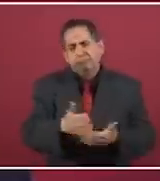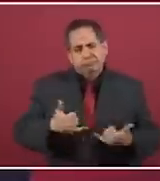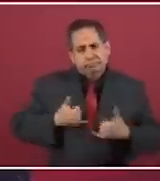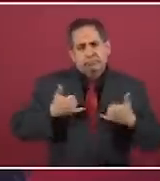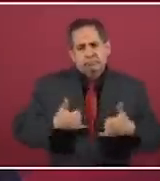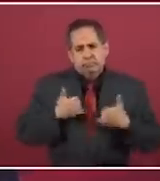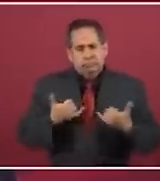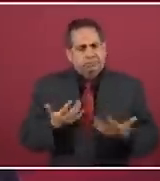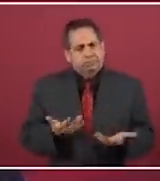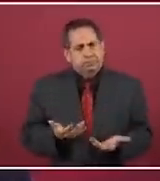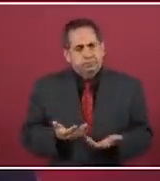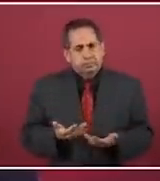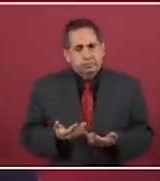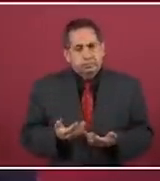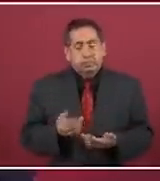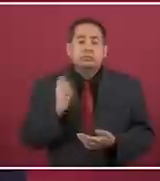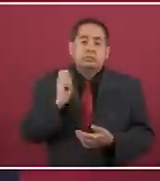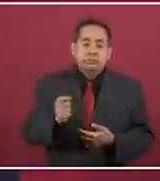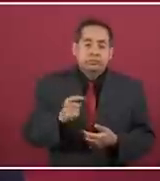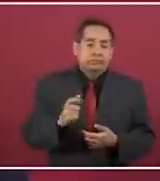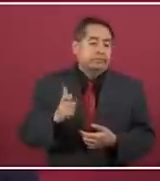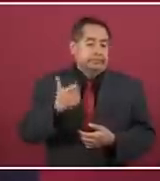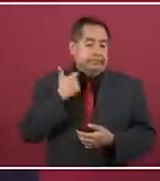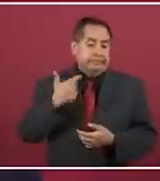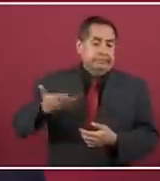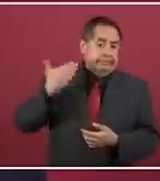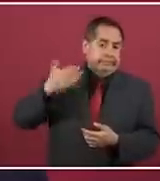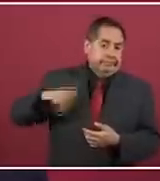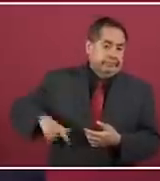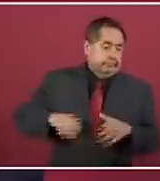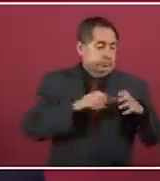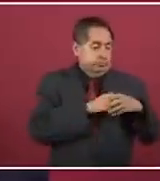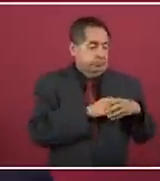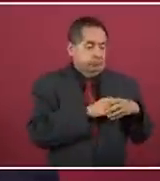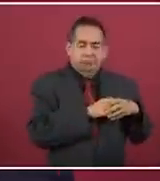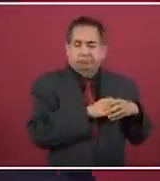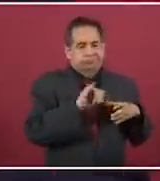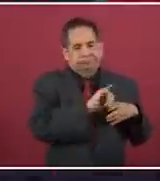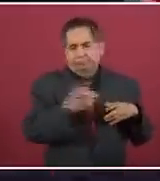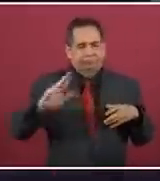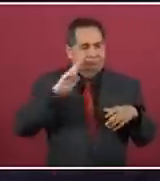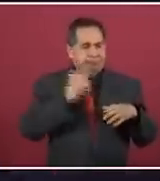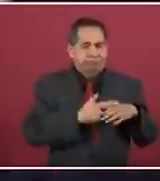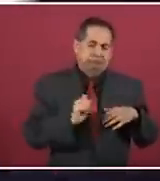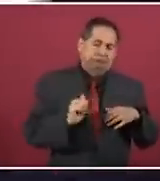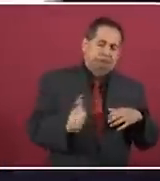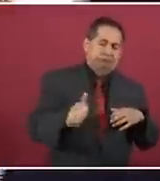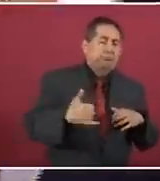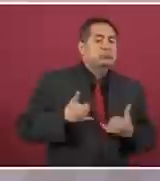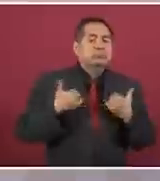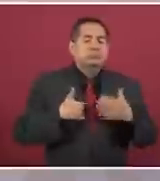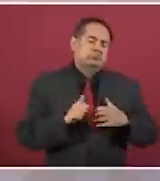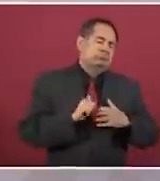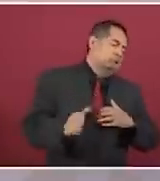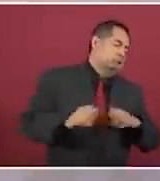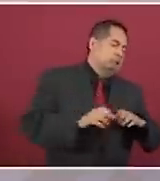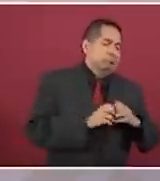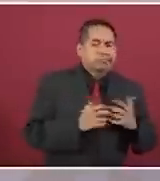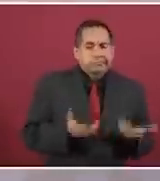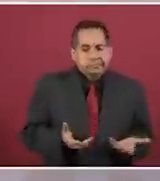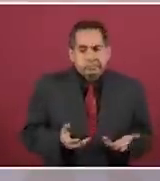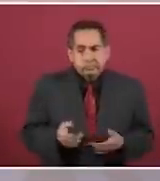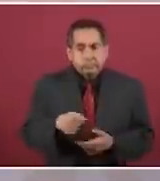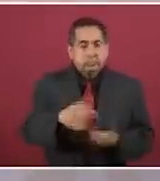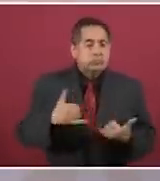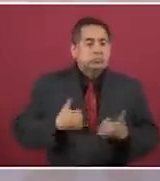Entonces es muy irresponsable lo que hicieron, abandonaron a los jóvenes y cuando los jóvenes